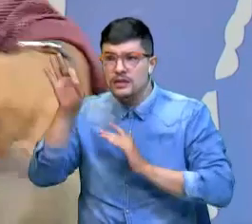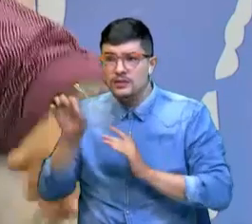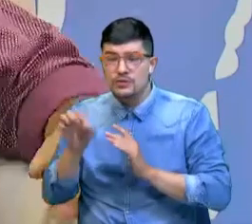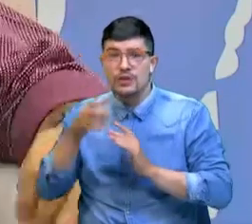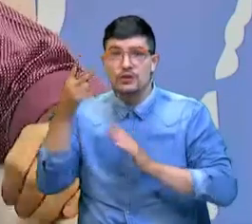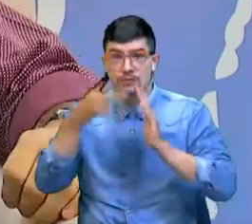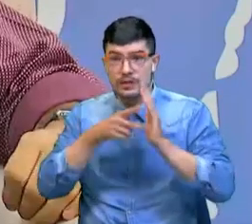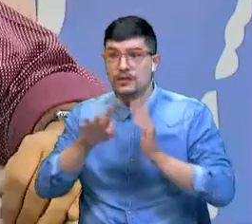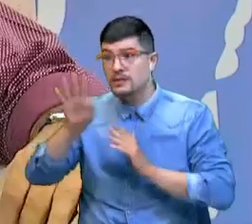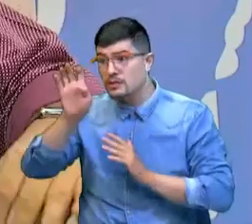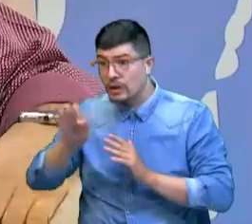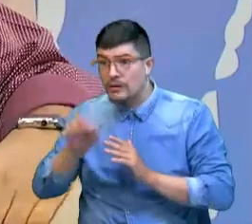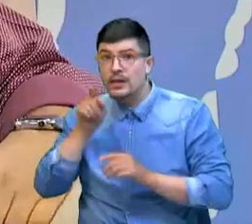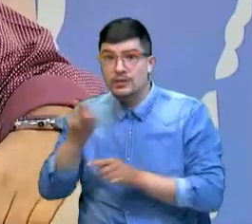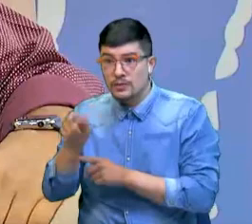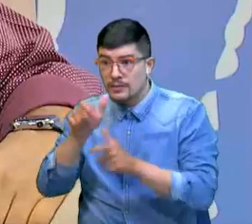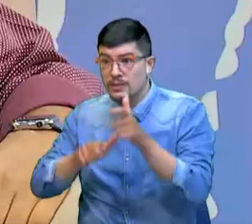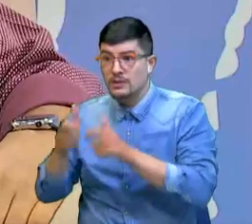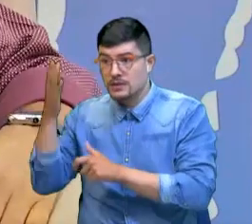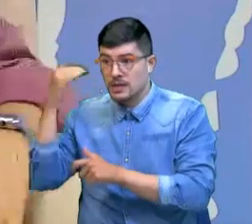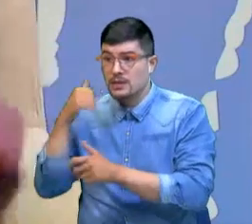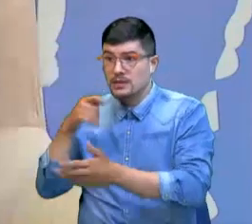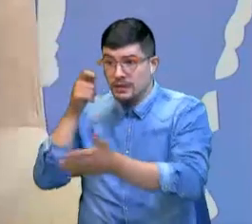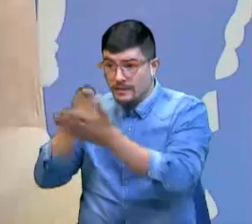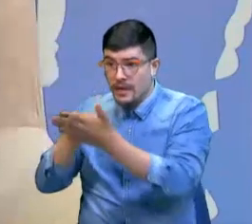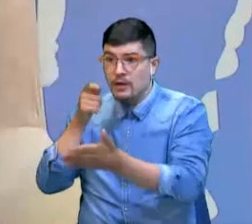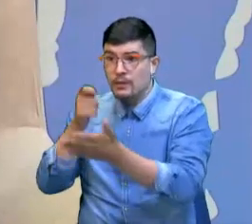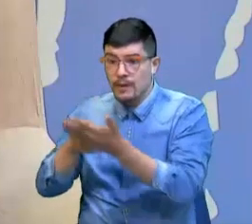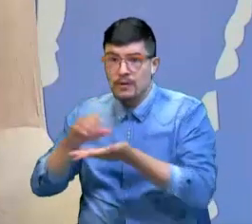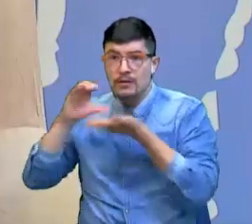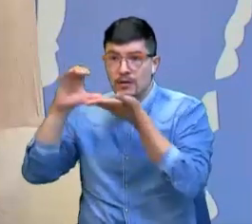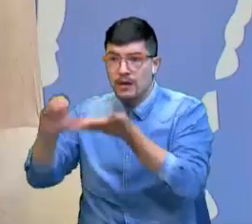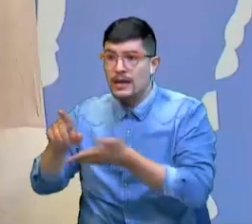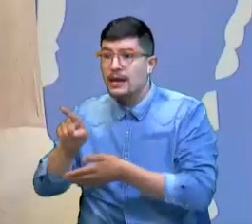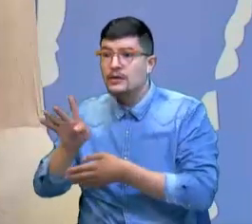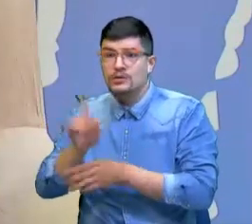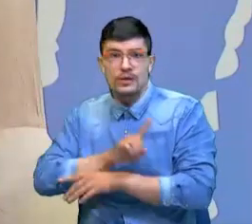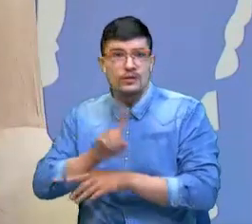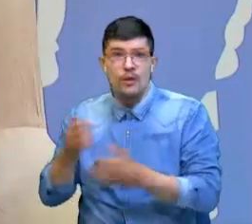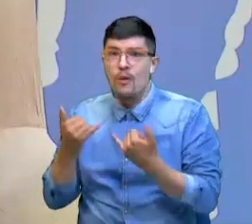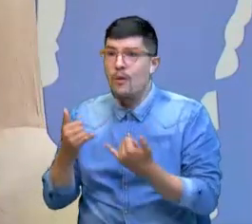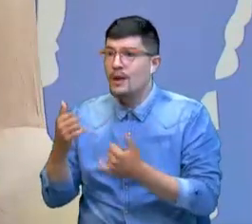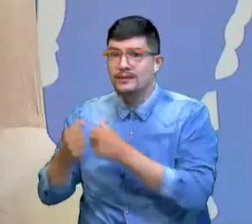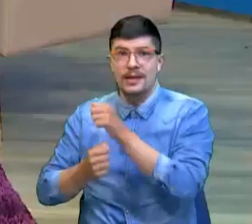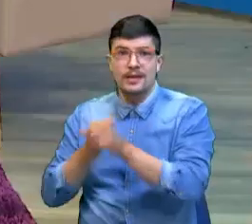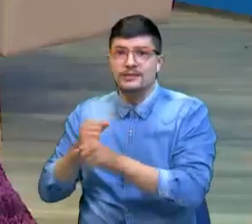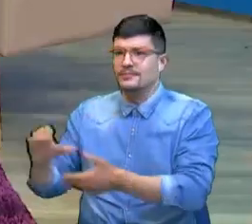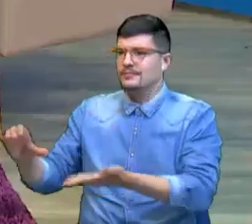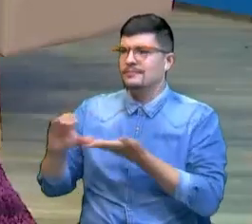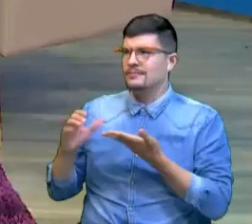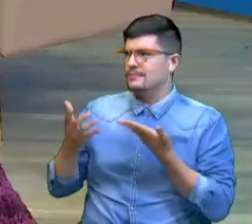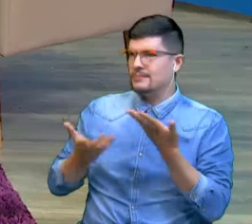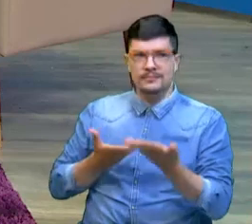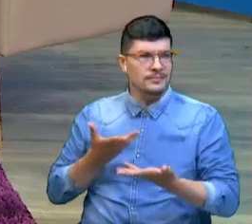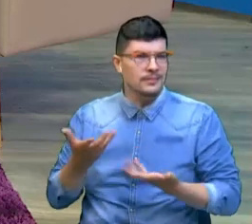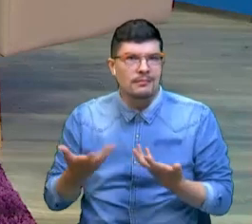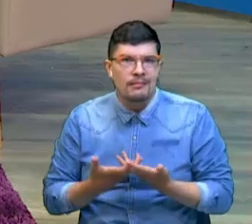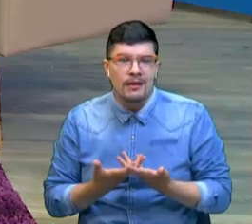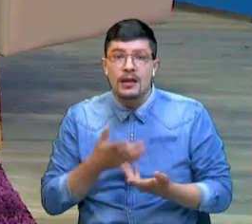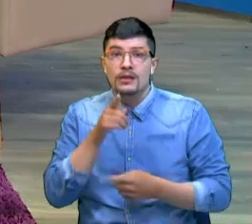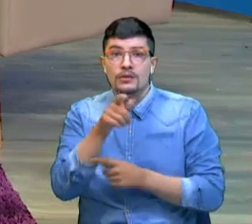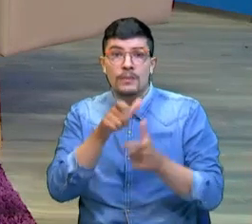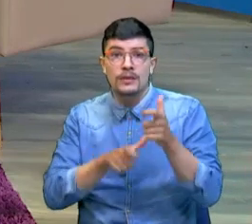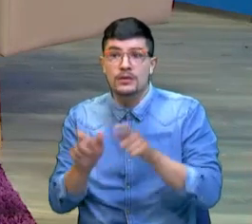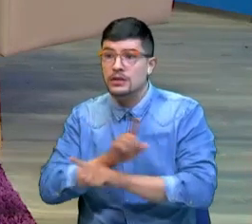porque a muchas personas que les estaban pagando la mesada 14 no les llegó. Claro, si las personas